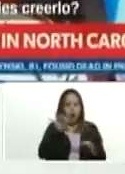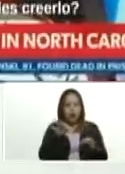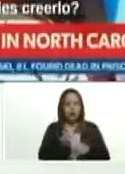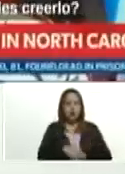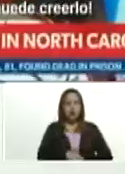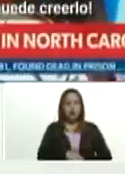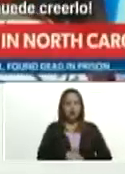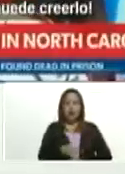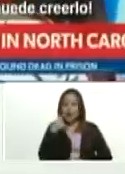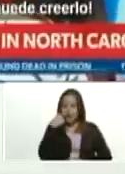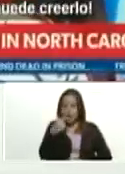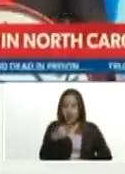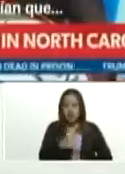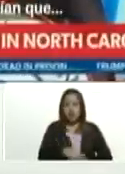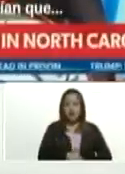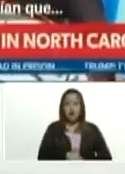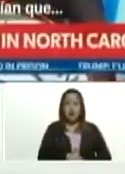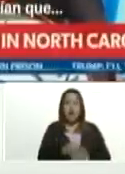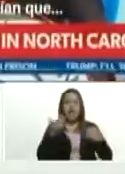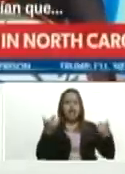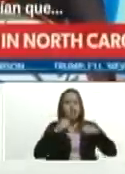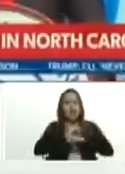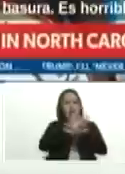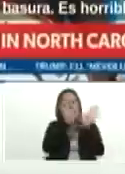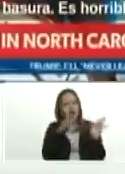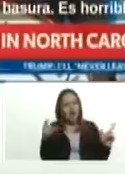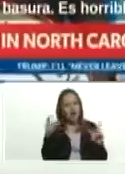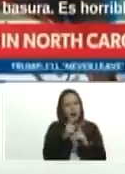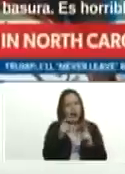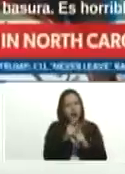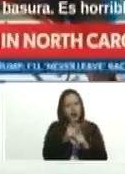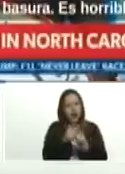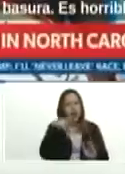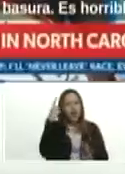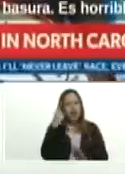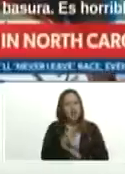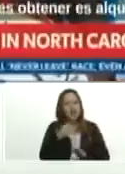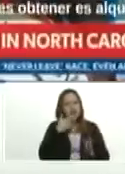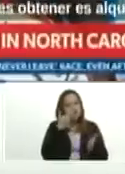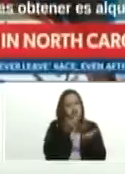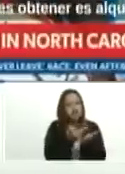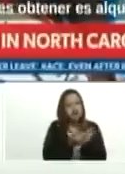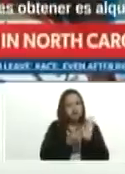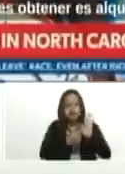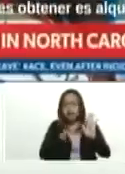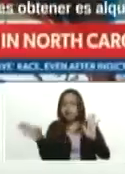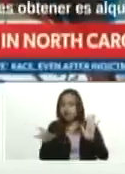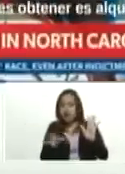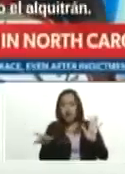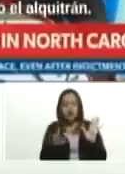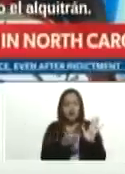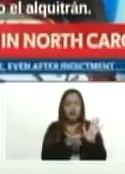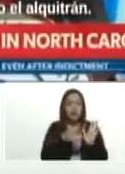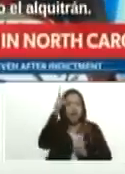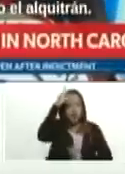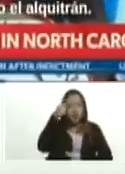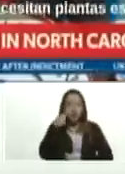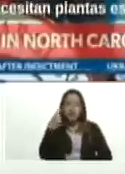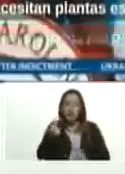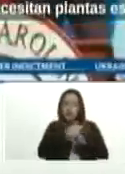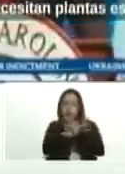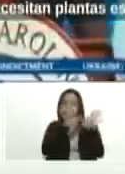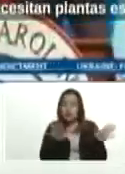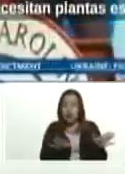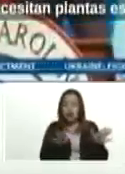avesado, dice, a confesión de parte, relevo de pruebas. Trump ha confesado